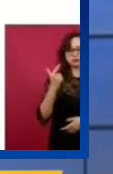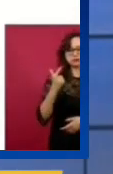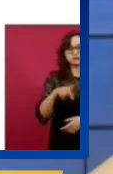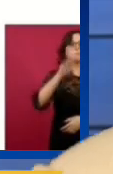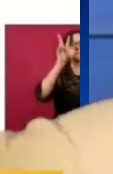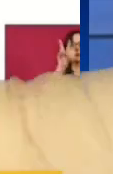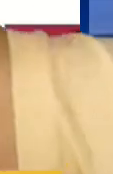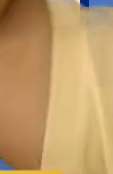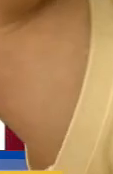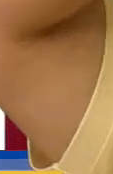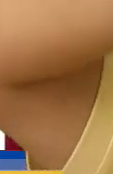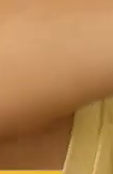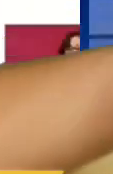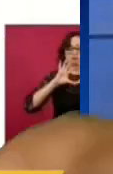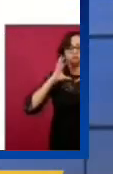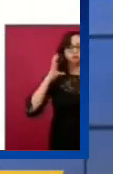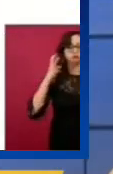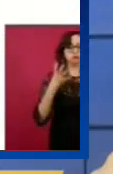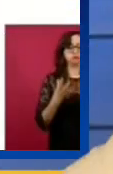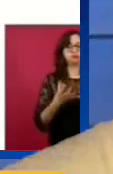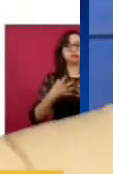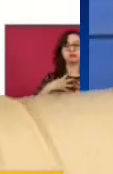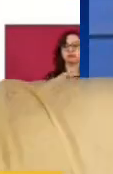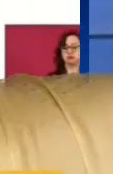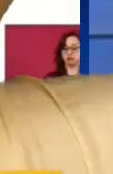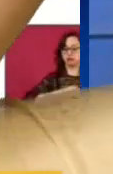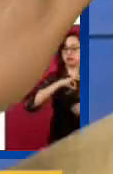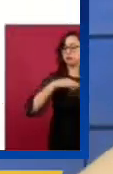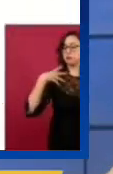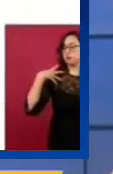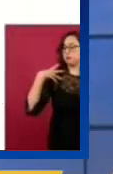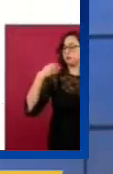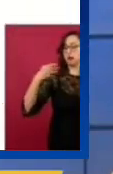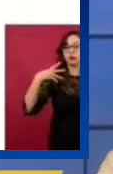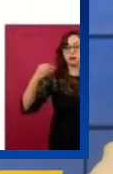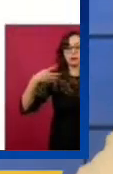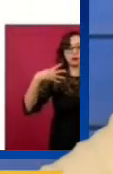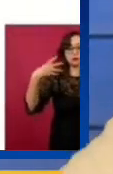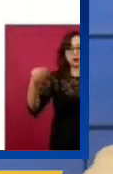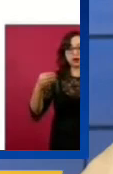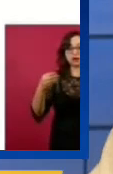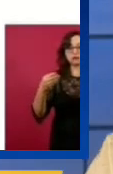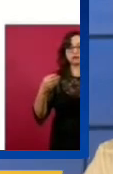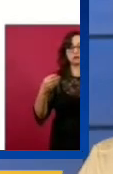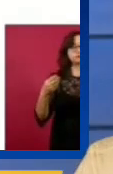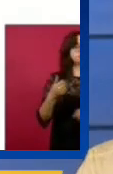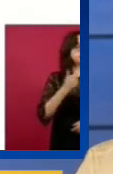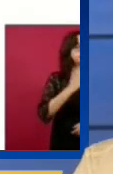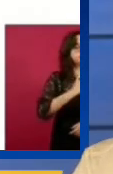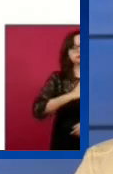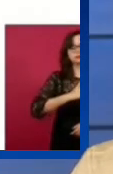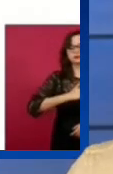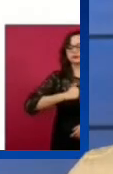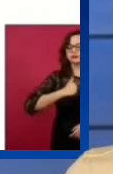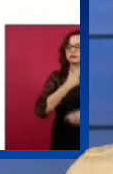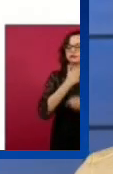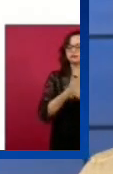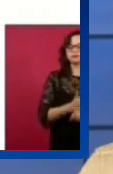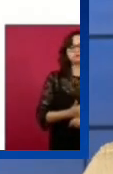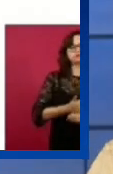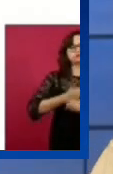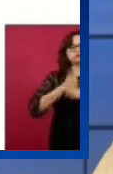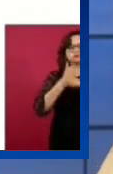estos tampoco cordones en los que pasaba uno y te bañaban de cloro pues decía esto tampoco tenía gran